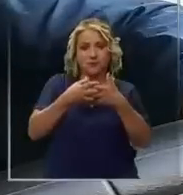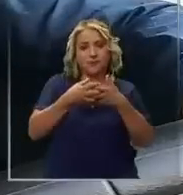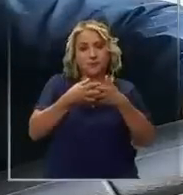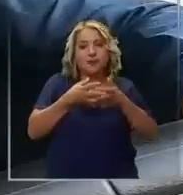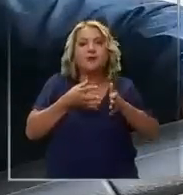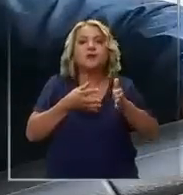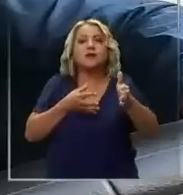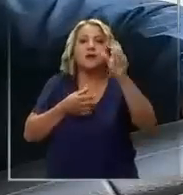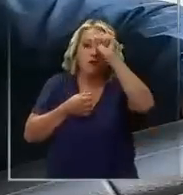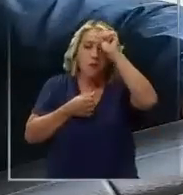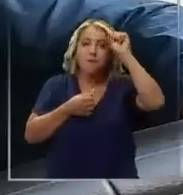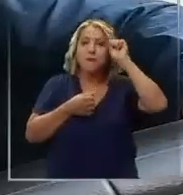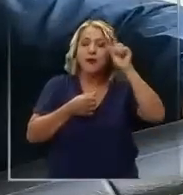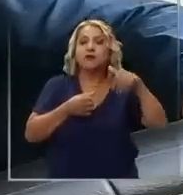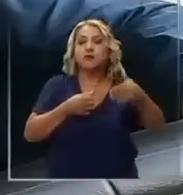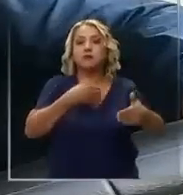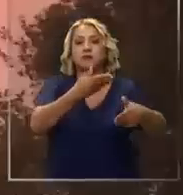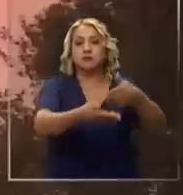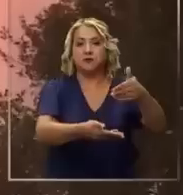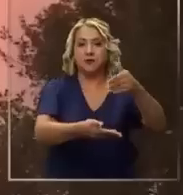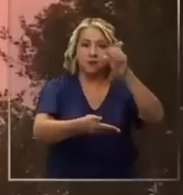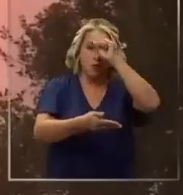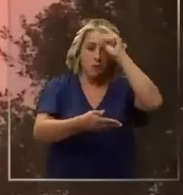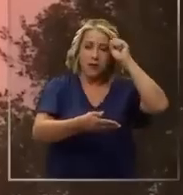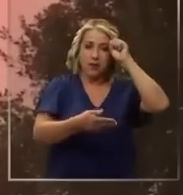cómo se van dando algunas cosas en la bomba.